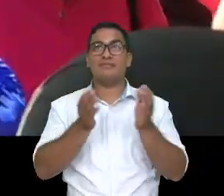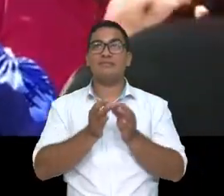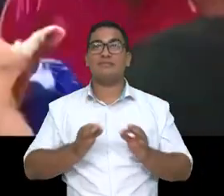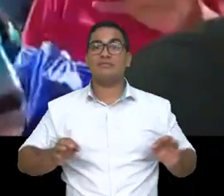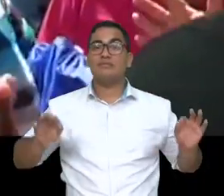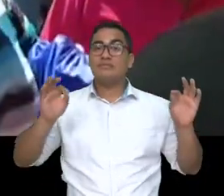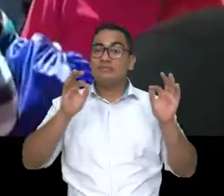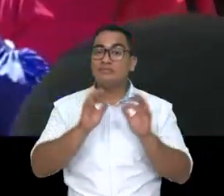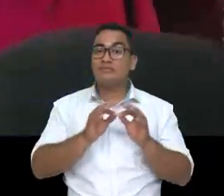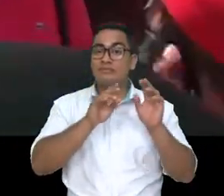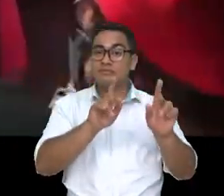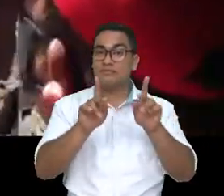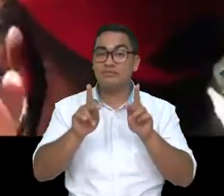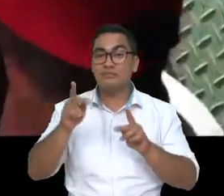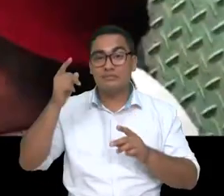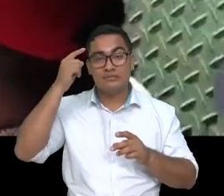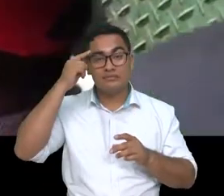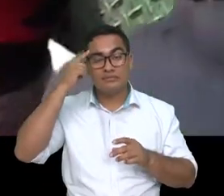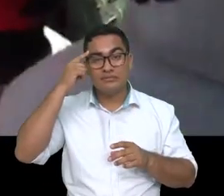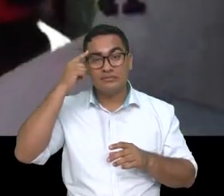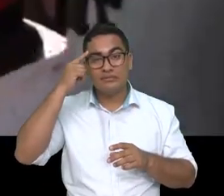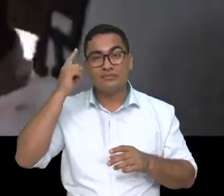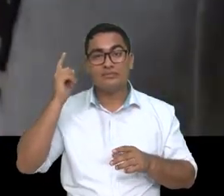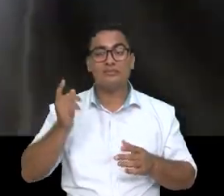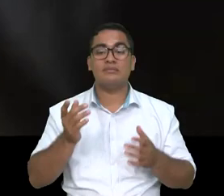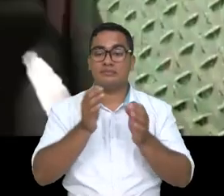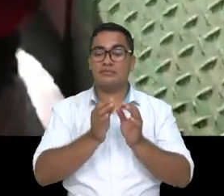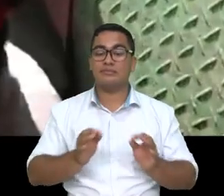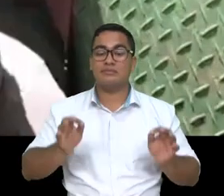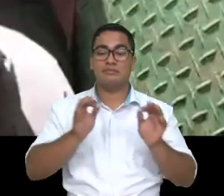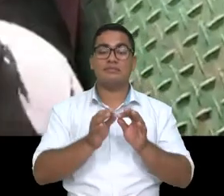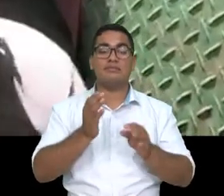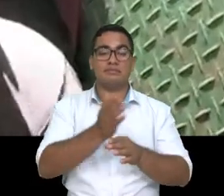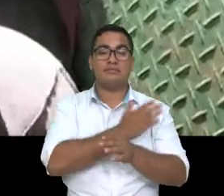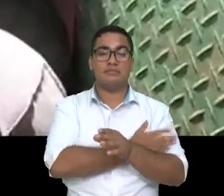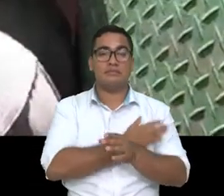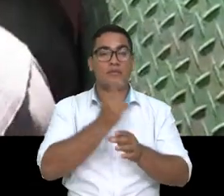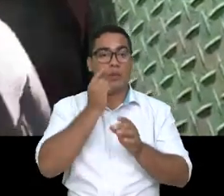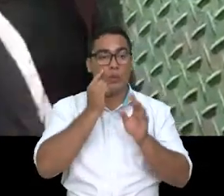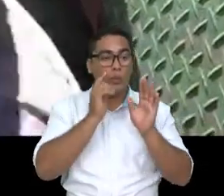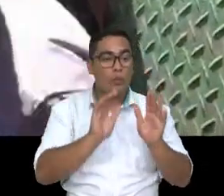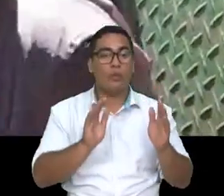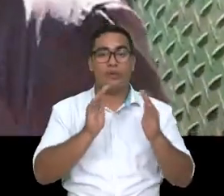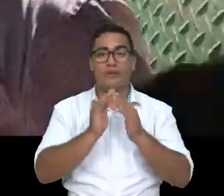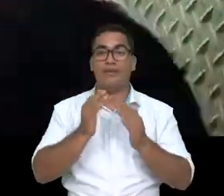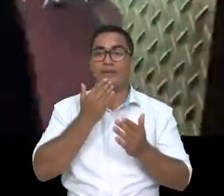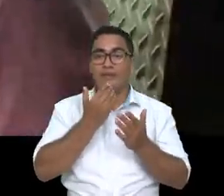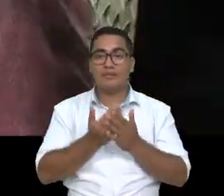tener conciencia. Hoy lo vamos a pasar, pero ya tomen las medidas ustedes en su casa. Agradecido.